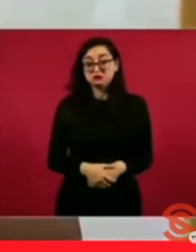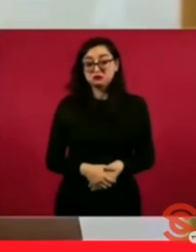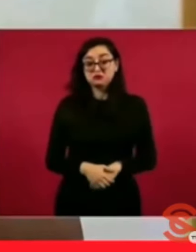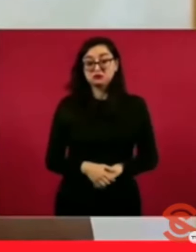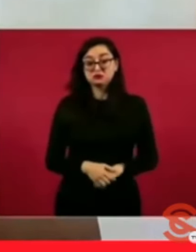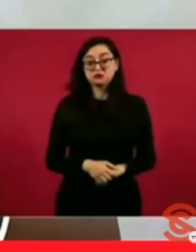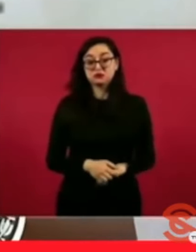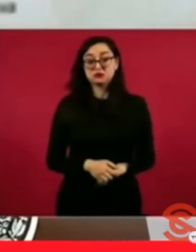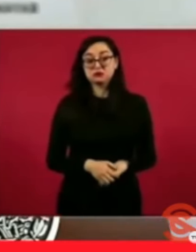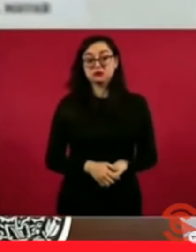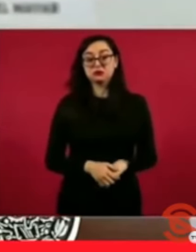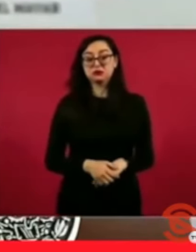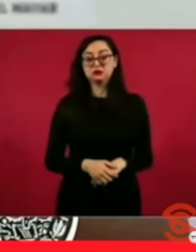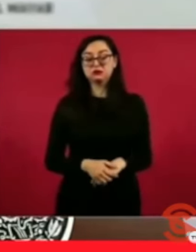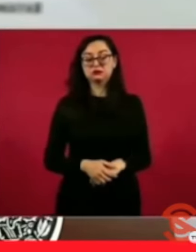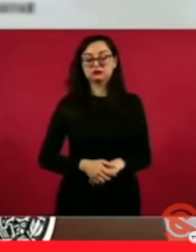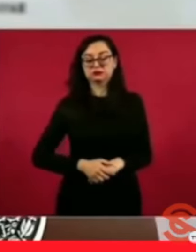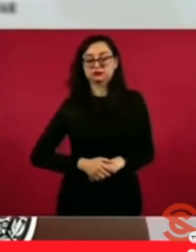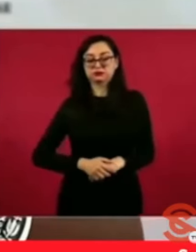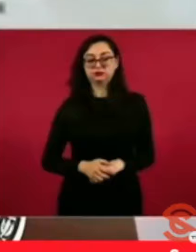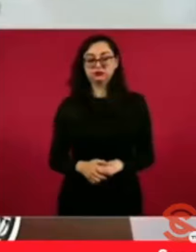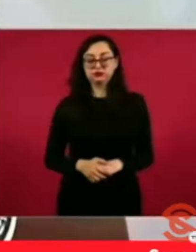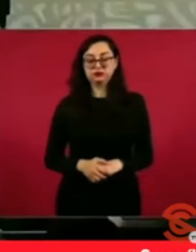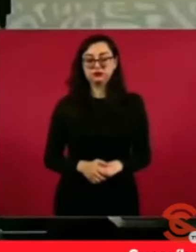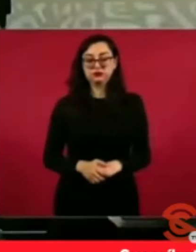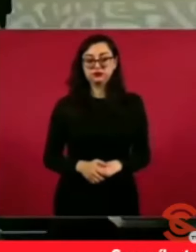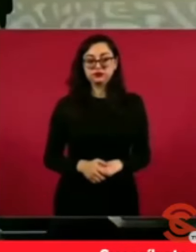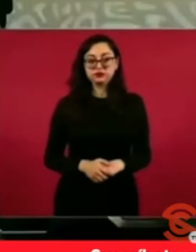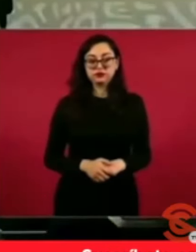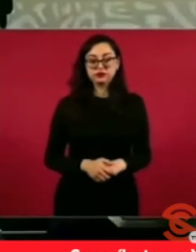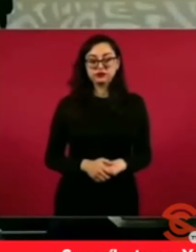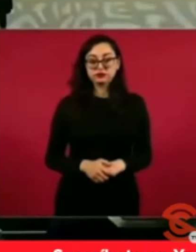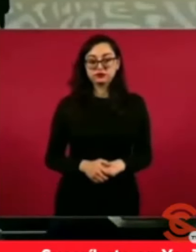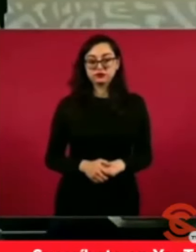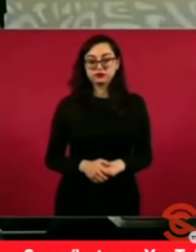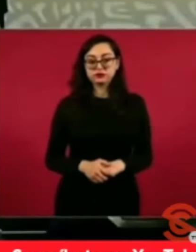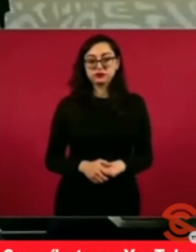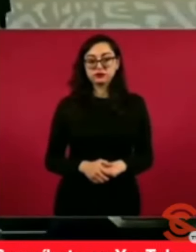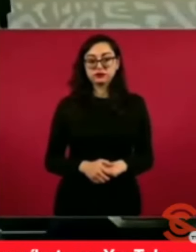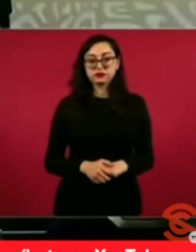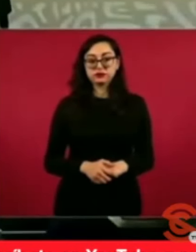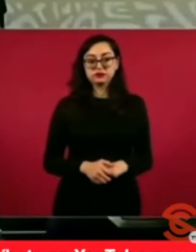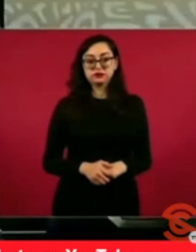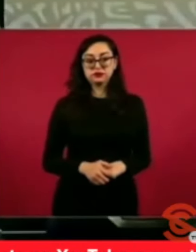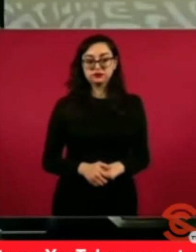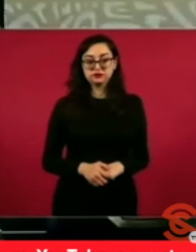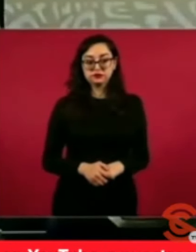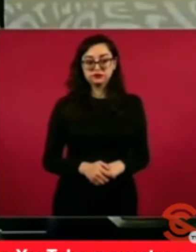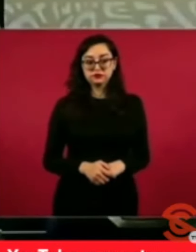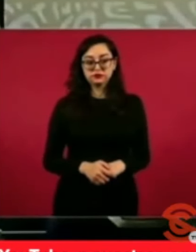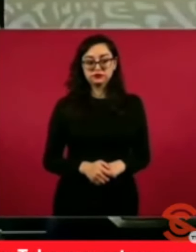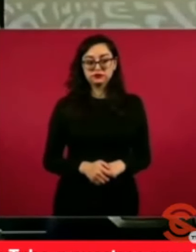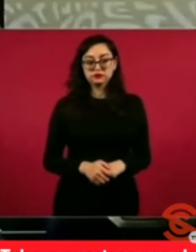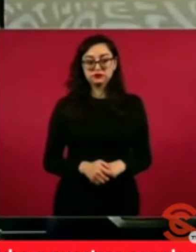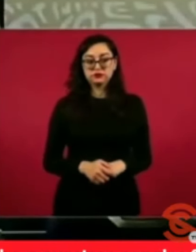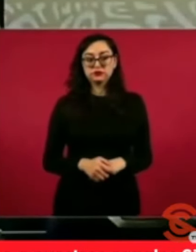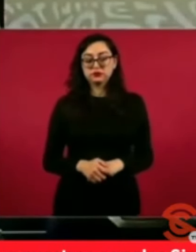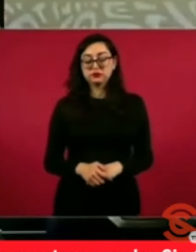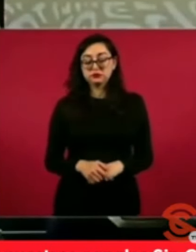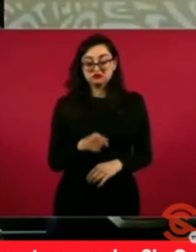porque no sé si se dan cuenta, ¿por qué no pones ahí otra vez? Está leyendo,